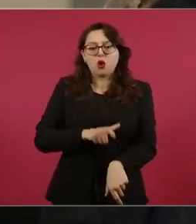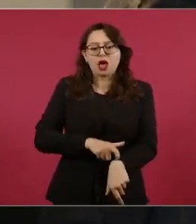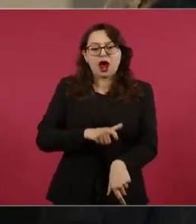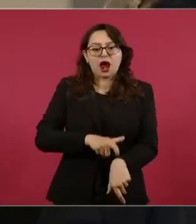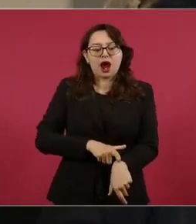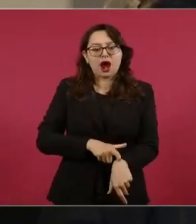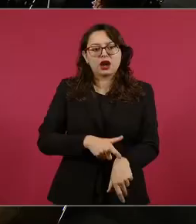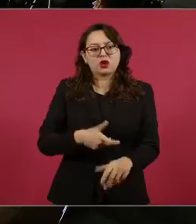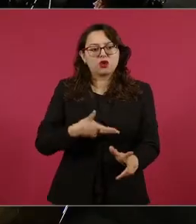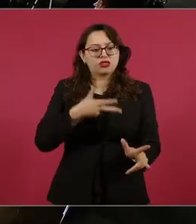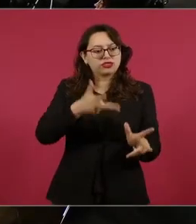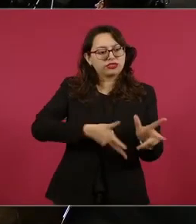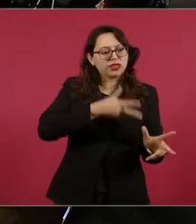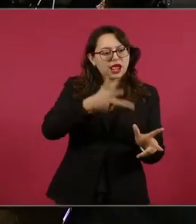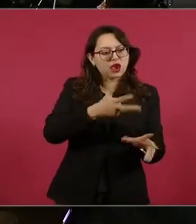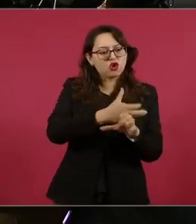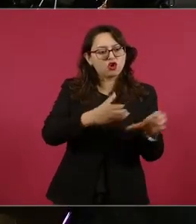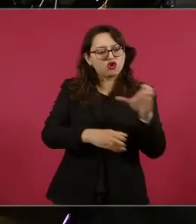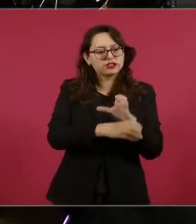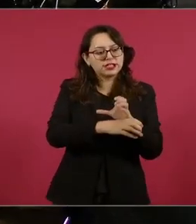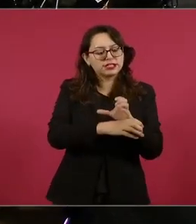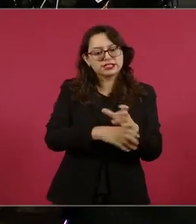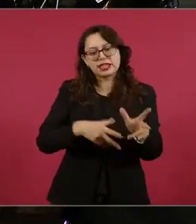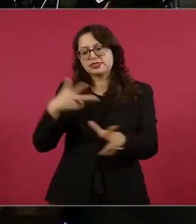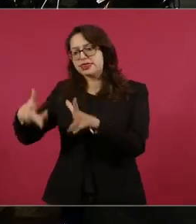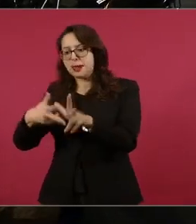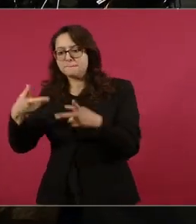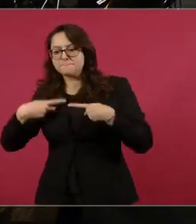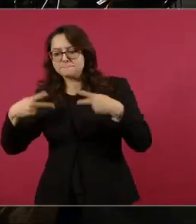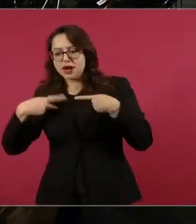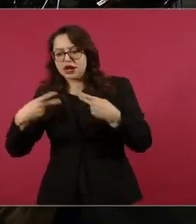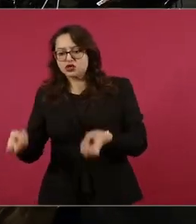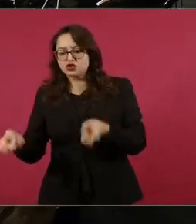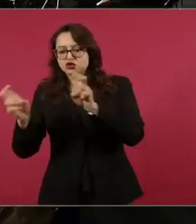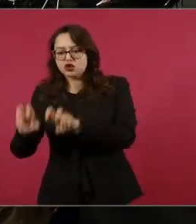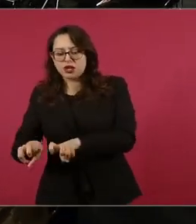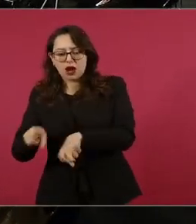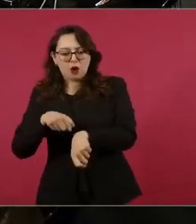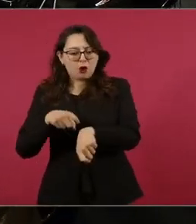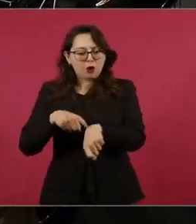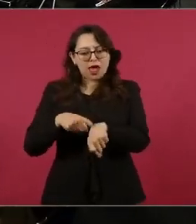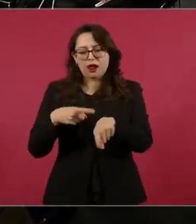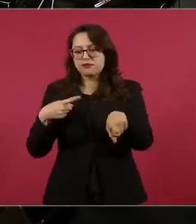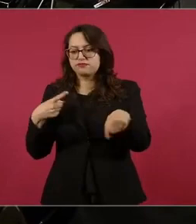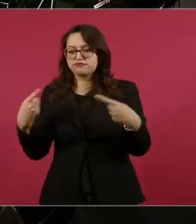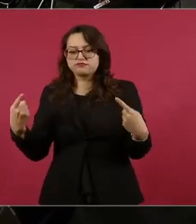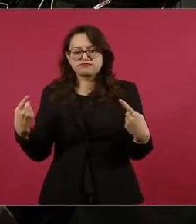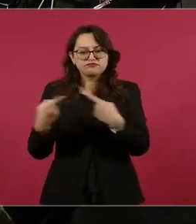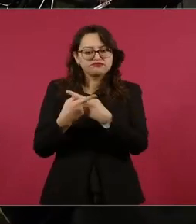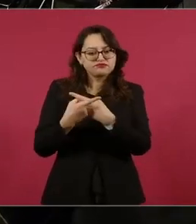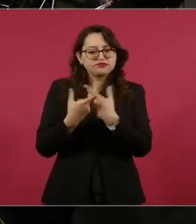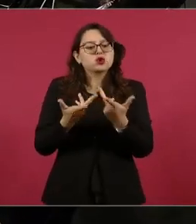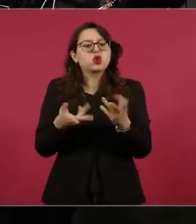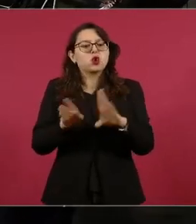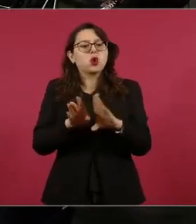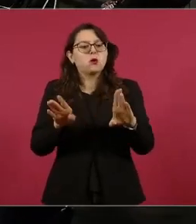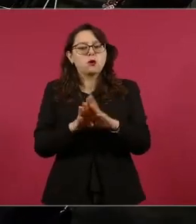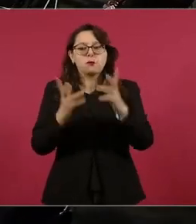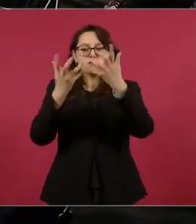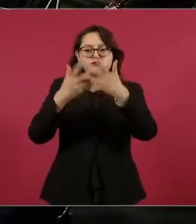los trenes de pasajeros y de carga pues es se Está avanzando estamos esperando